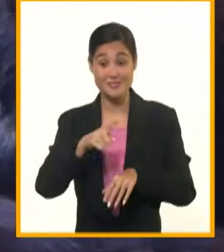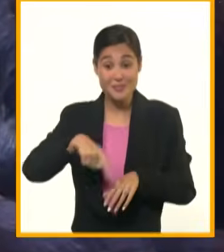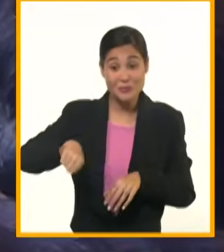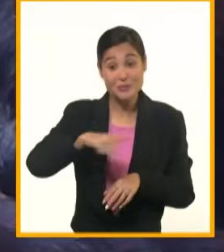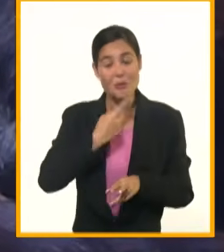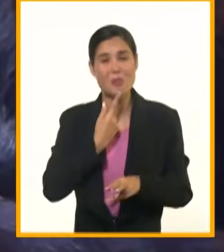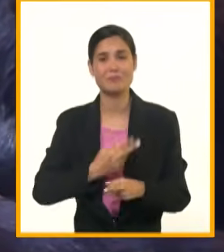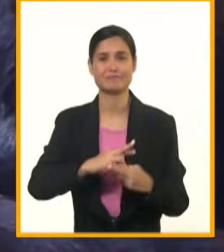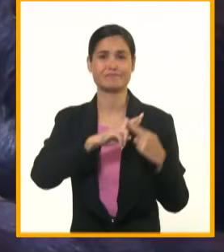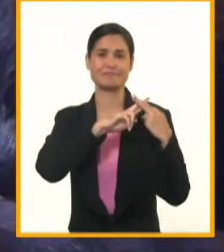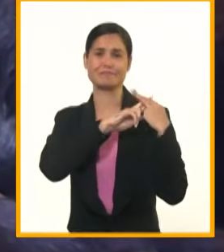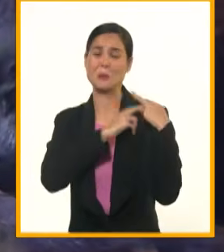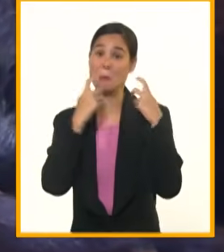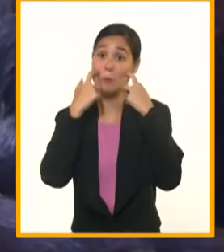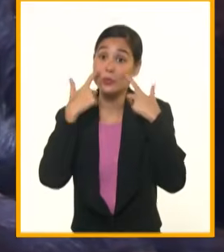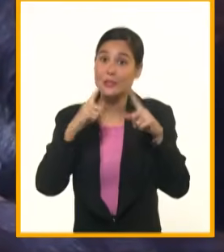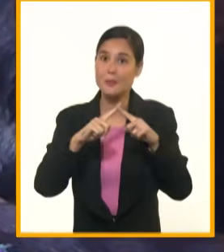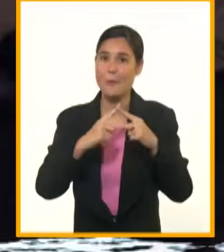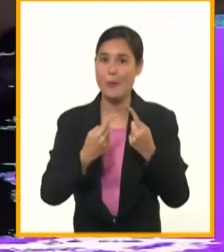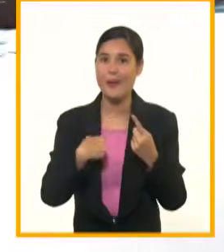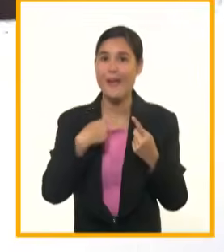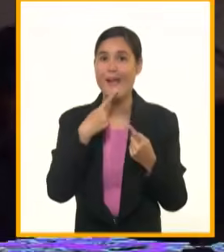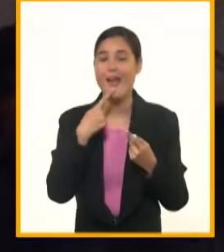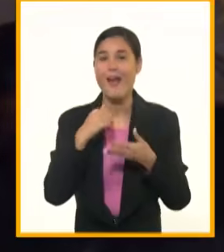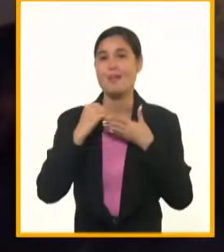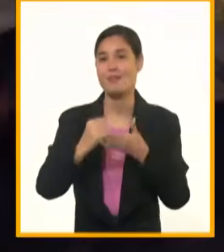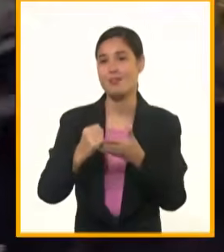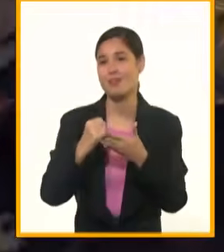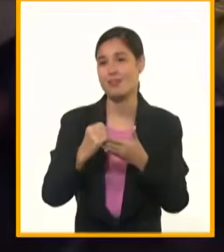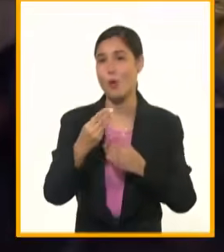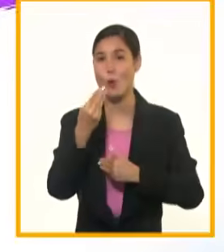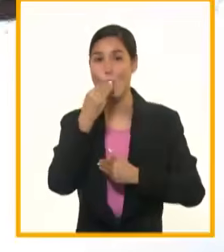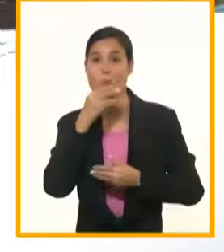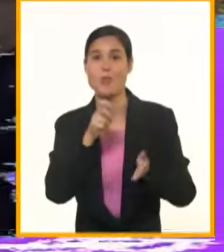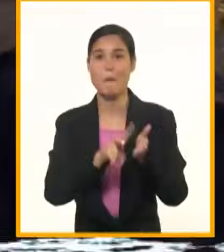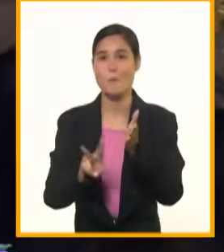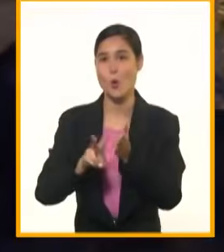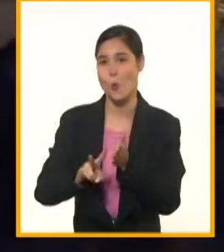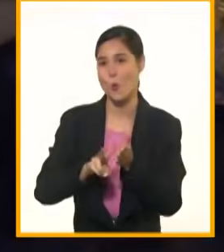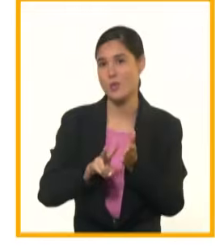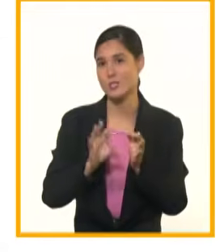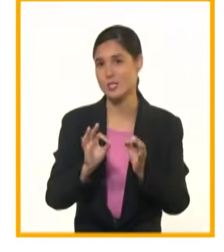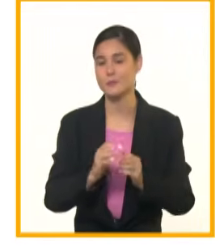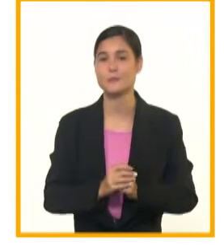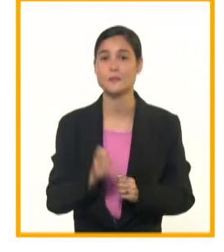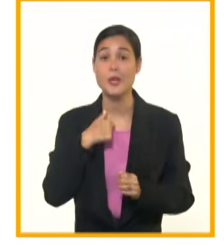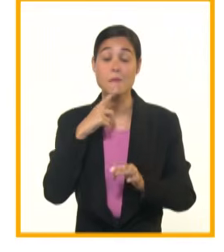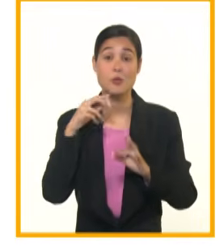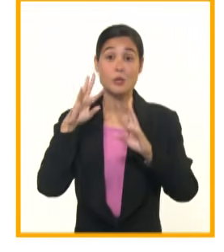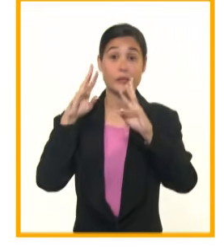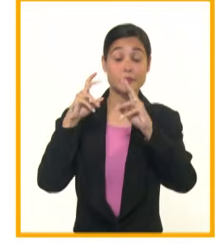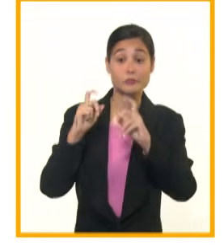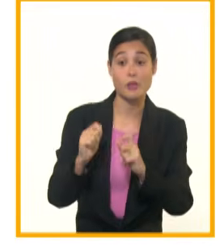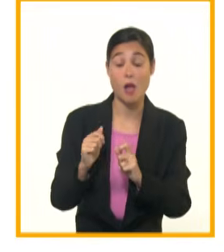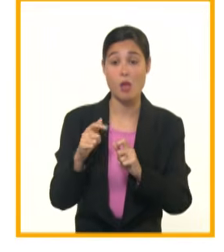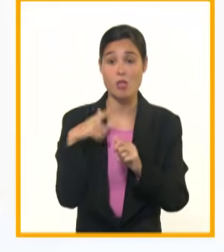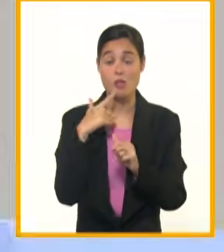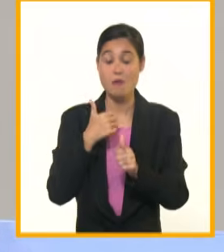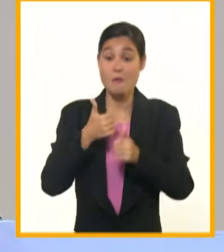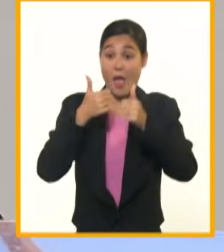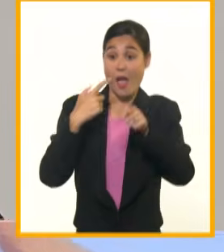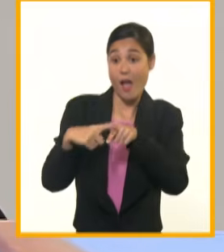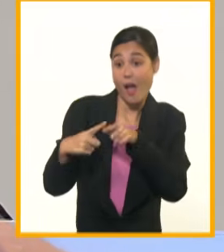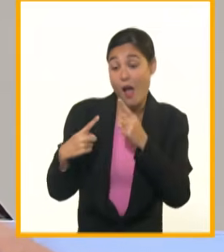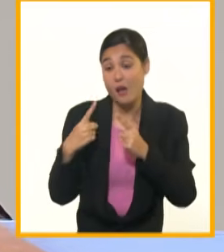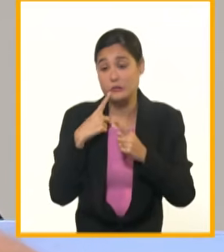alimentación de ambas provincias. Los resultados no son todos lo que quisiéramos, ni son todos los que le hace falta al país,